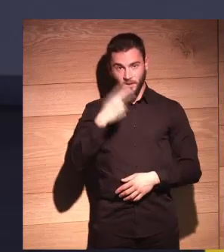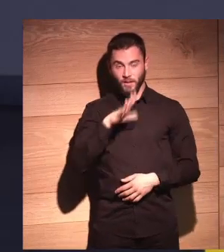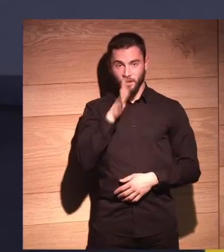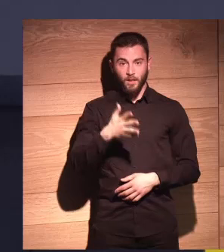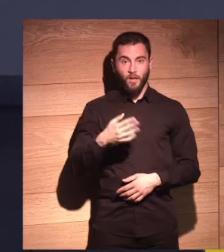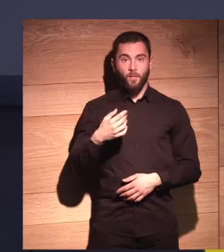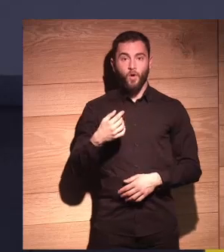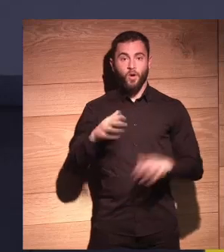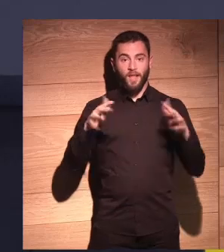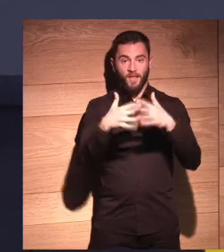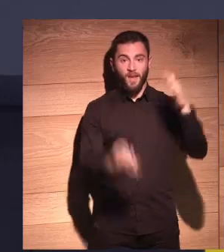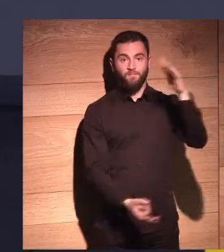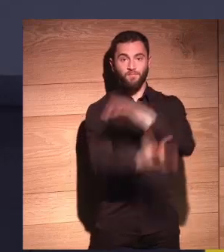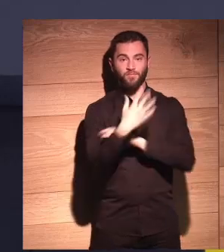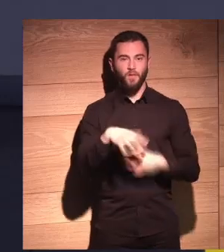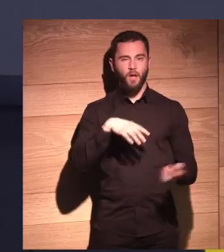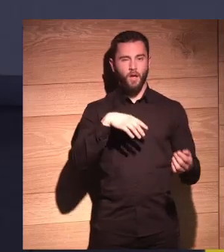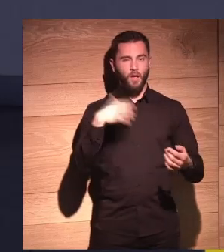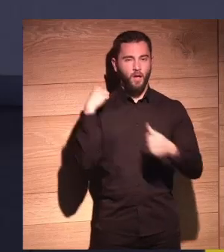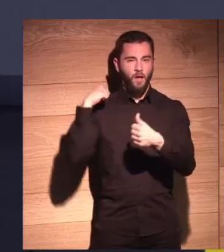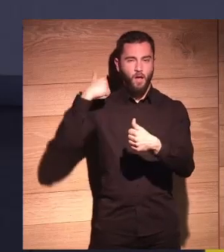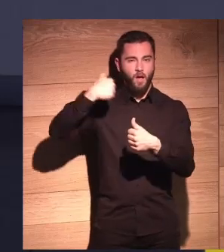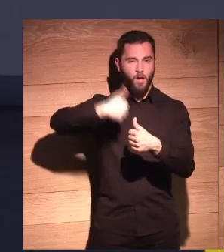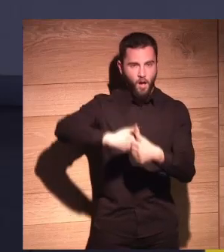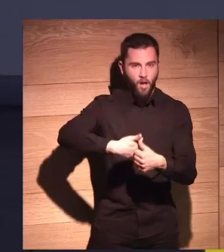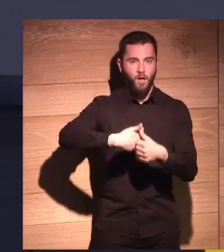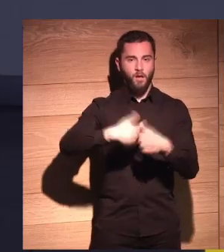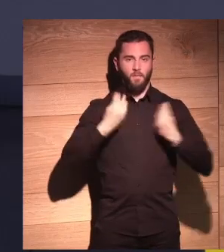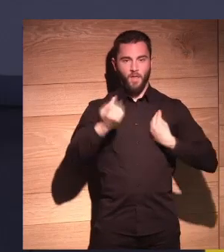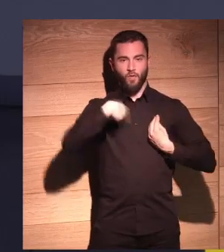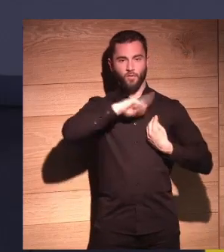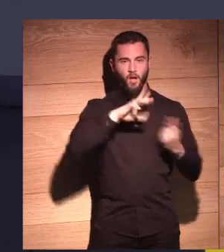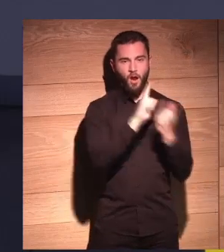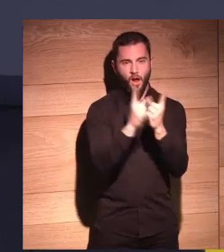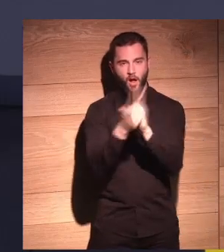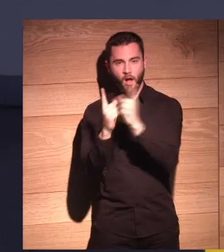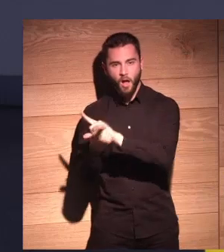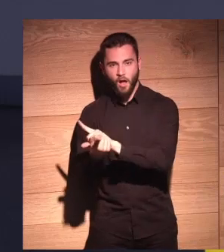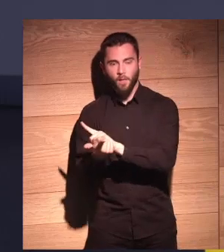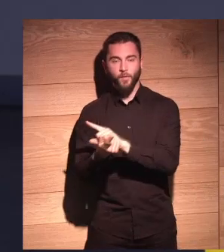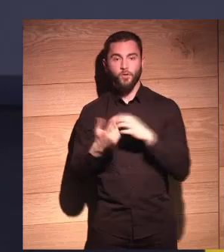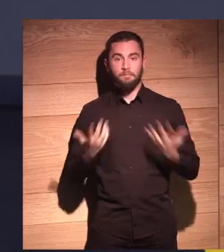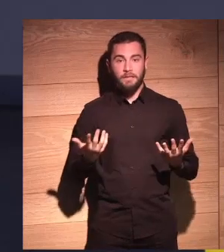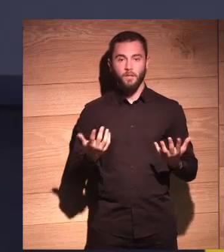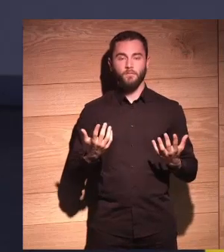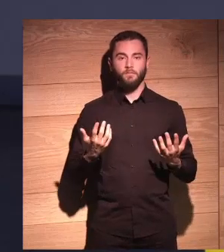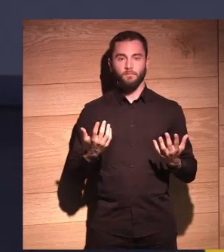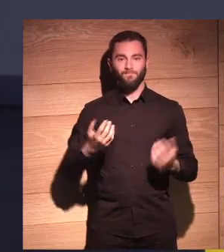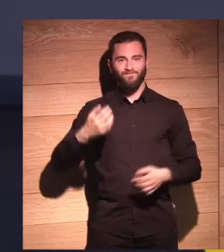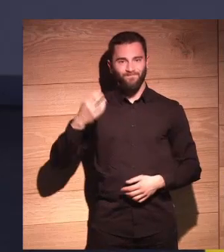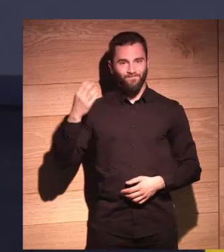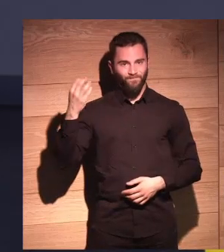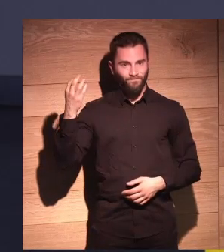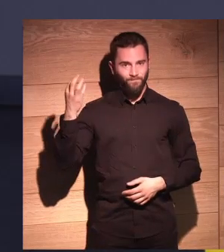desde el nacimiento de Internet todos los cambios tan profundos que ha habido en nuestra vida. Pero yo creo que ha de prevalecer